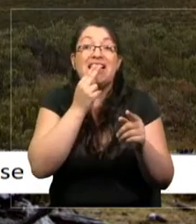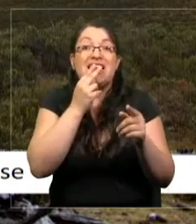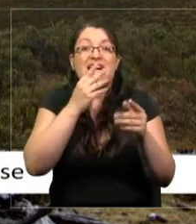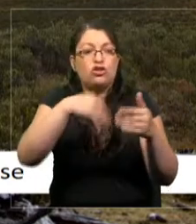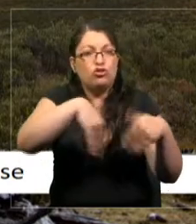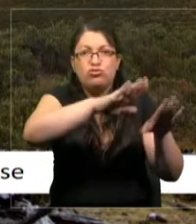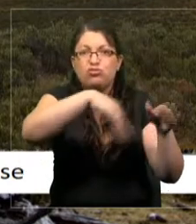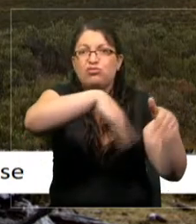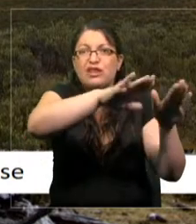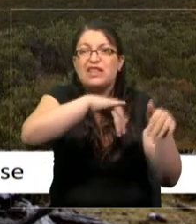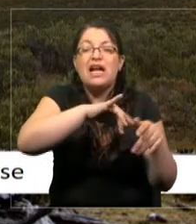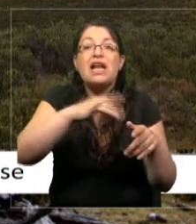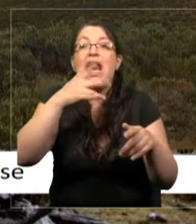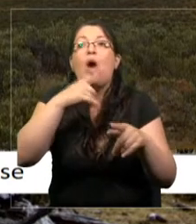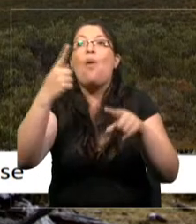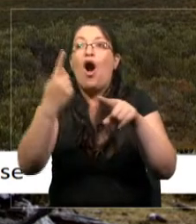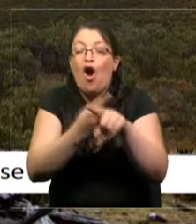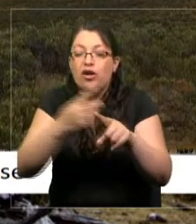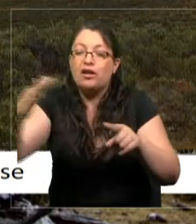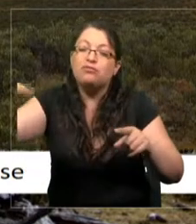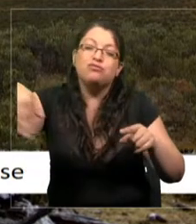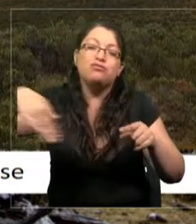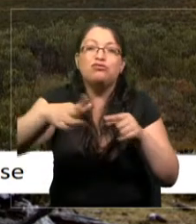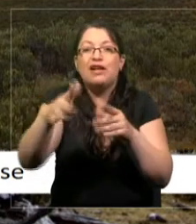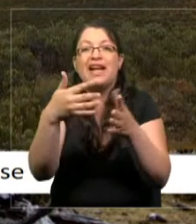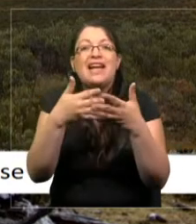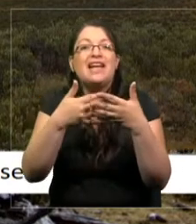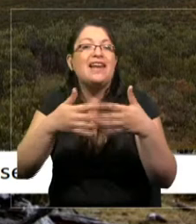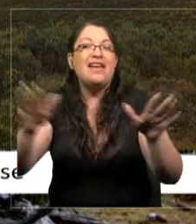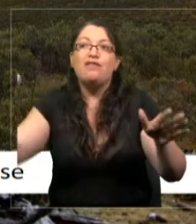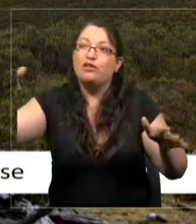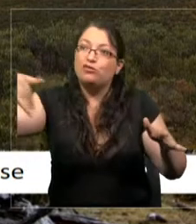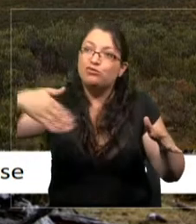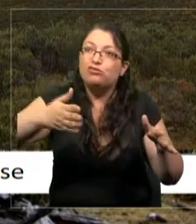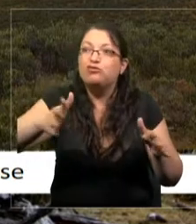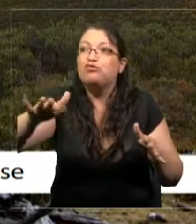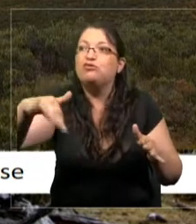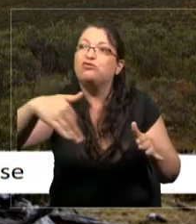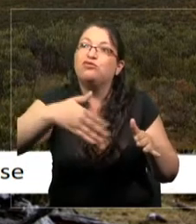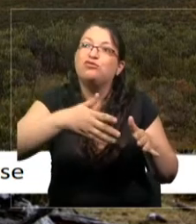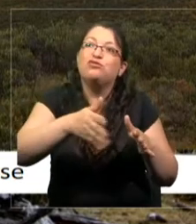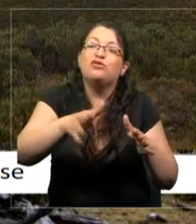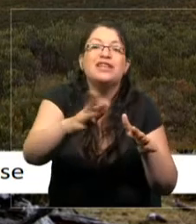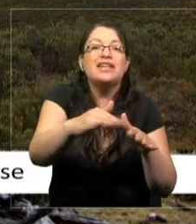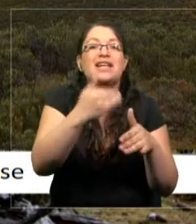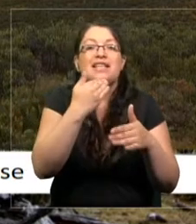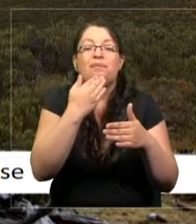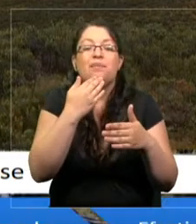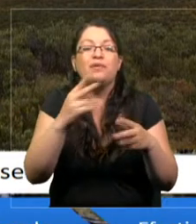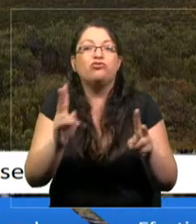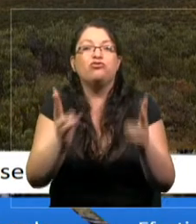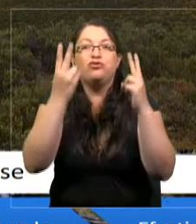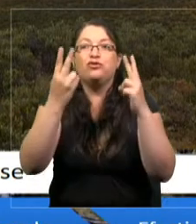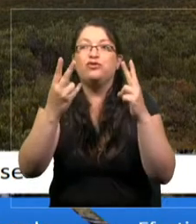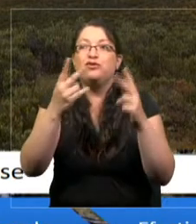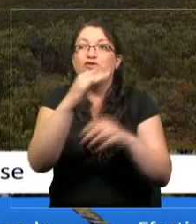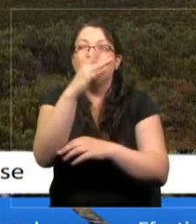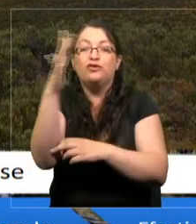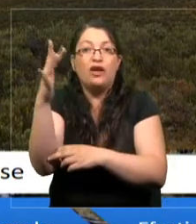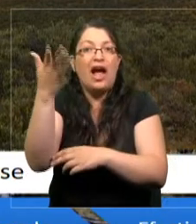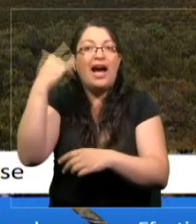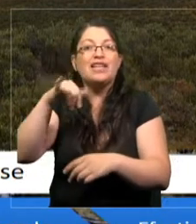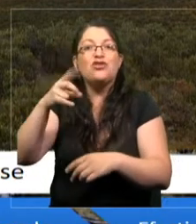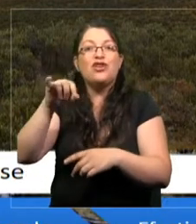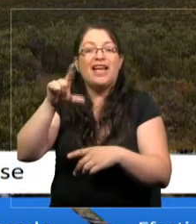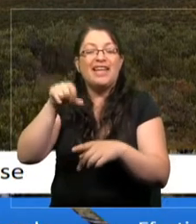son sacados y el agua vuelve a fluir libremente y sosteniendo siendo capaz de sostener la vida que es lo que mencionaba hace un momento giuliana